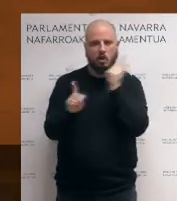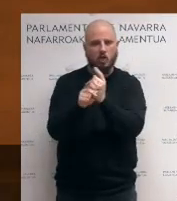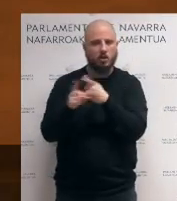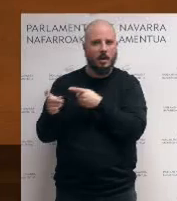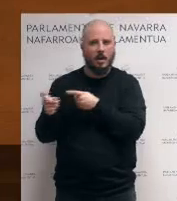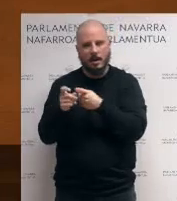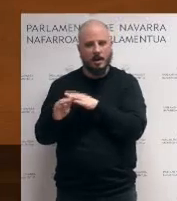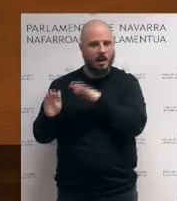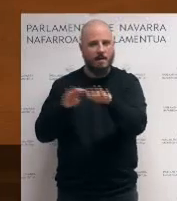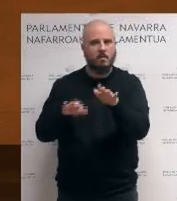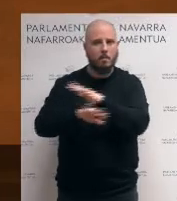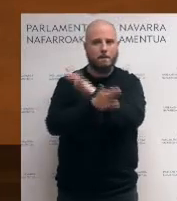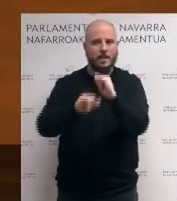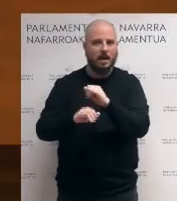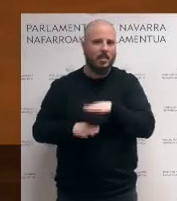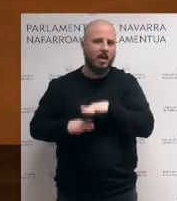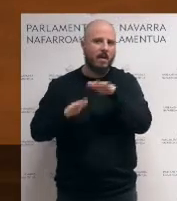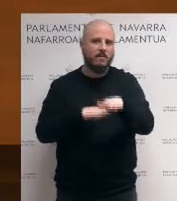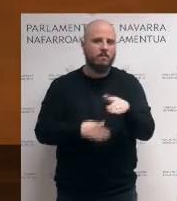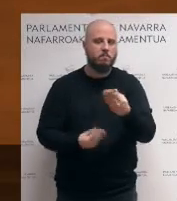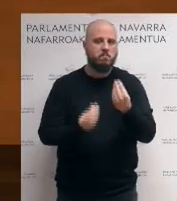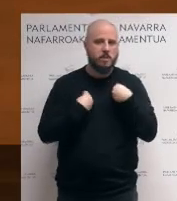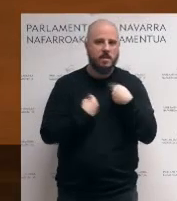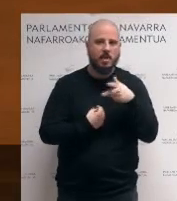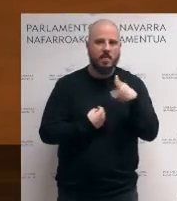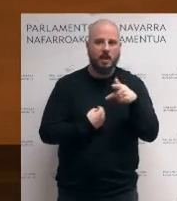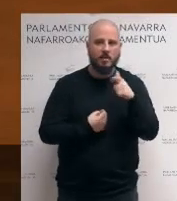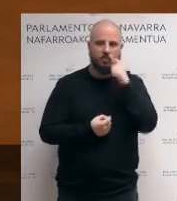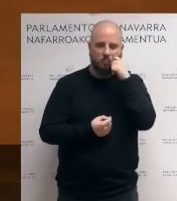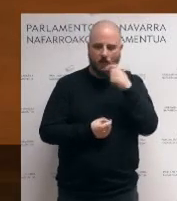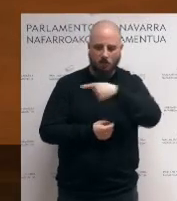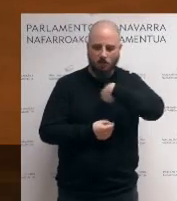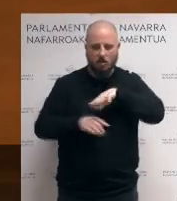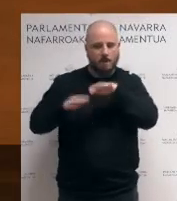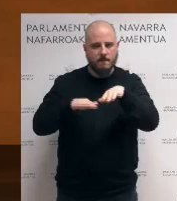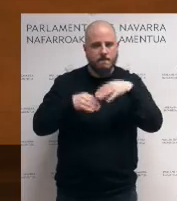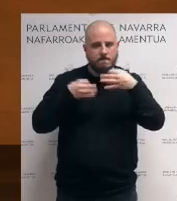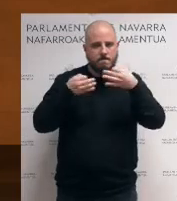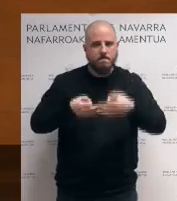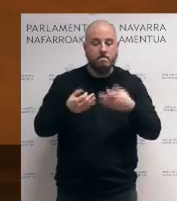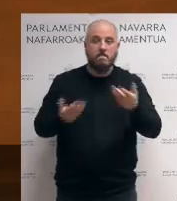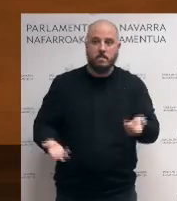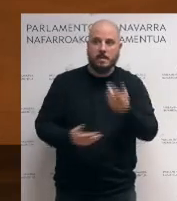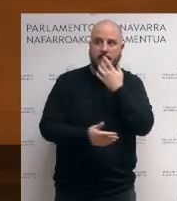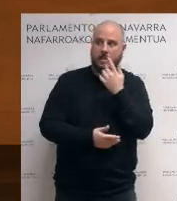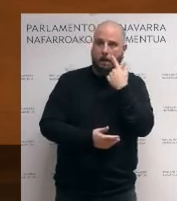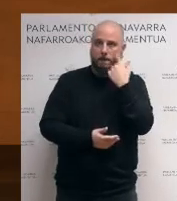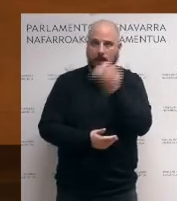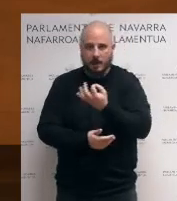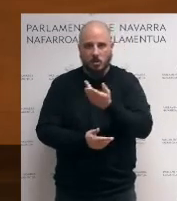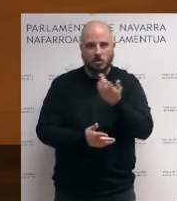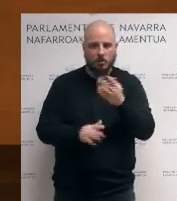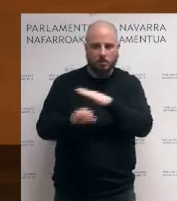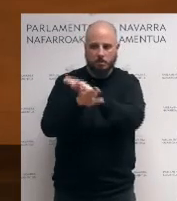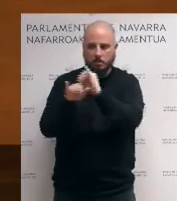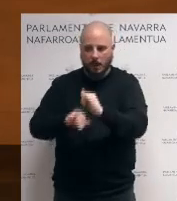paz, con la vida y con los derechos humanos. Pero la paradoja es que cuando alguien es una amenaza para la paz, para la vida y